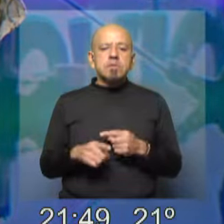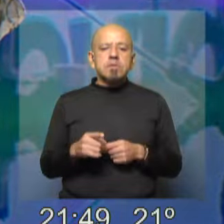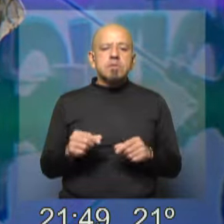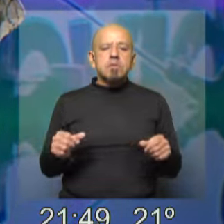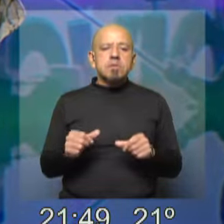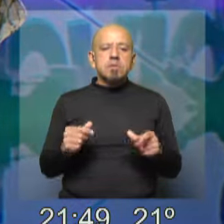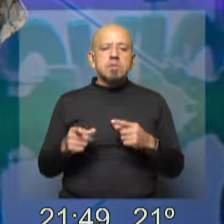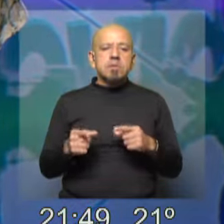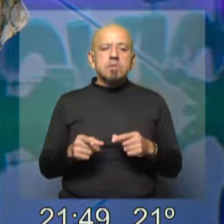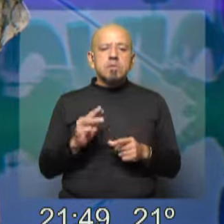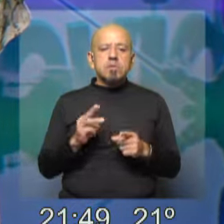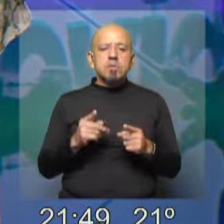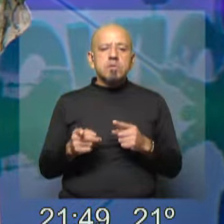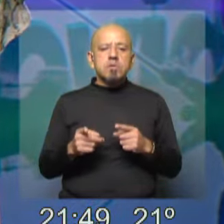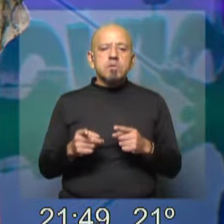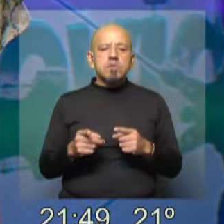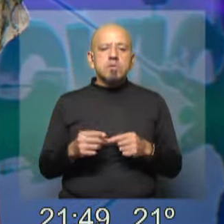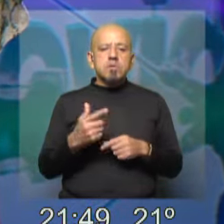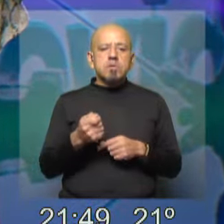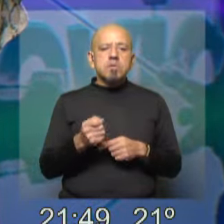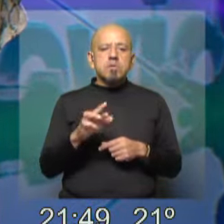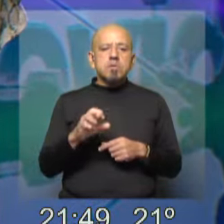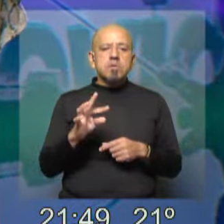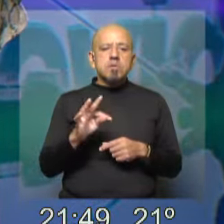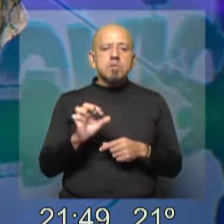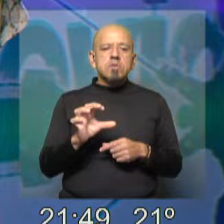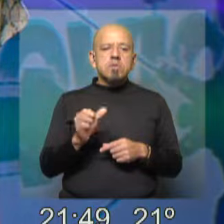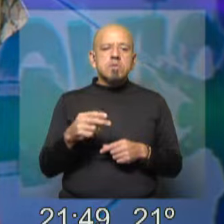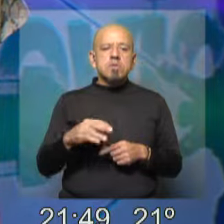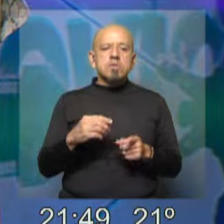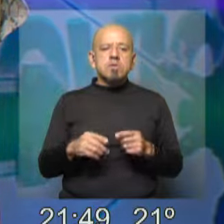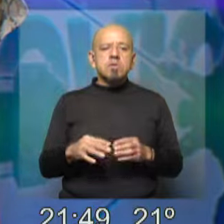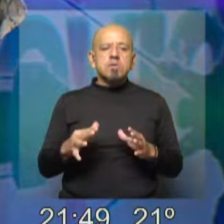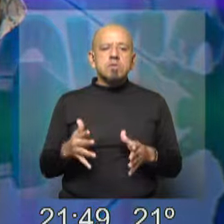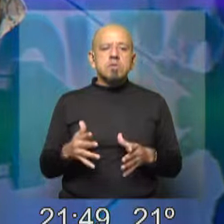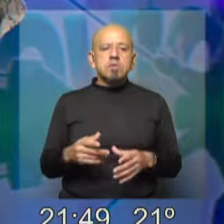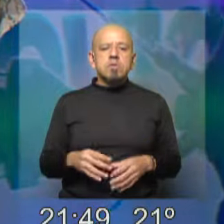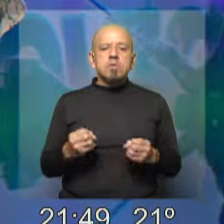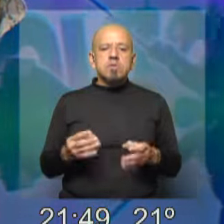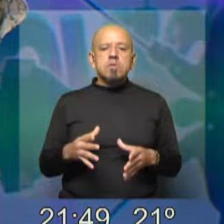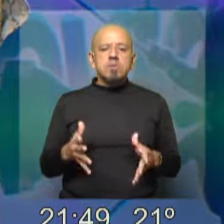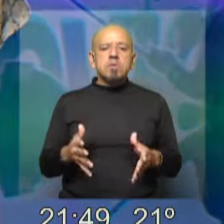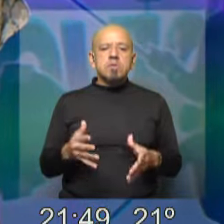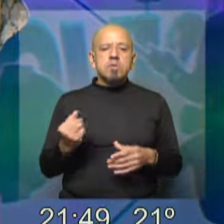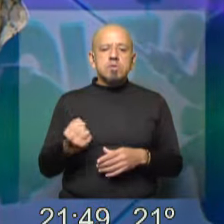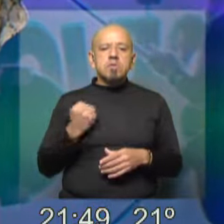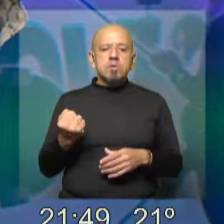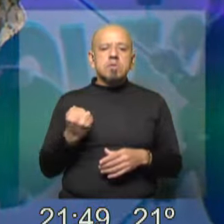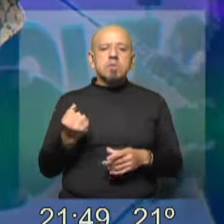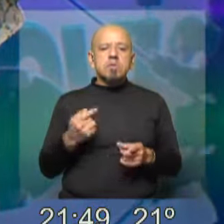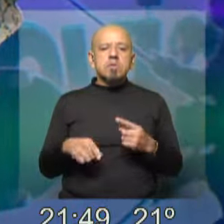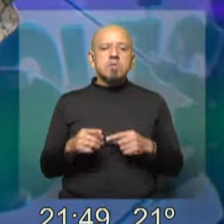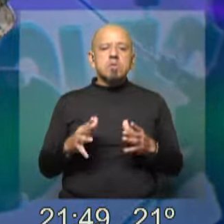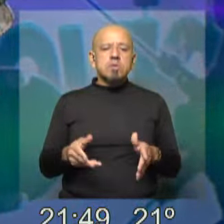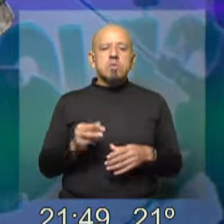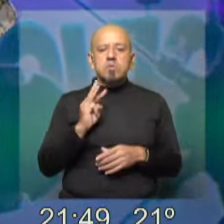cuando hicieron el show ahí en El Artesano, tiene un poco que ver con eso, ¿no? ¿Por qué para vos es importante tener un registro de un